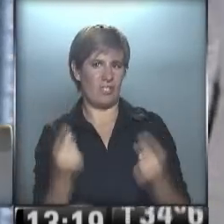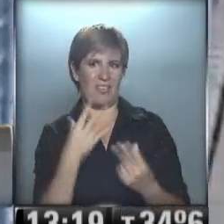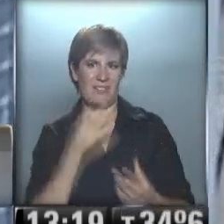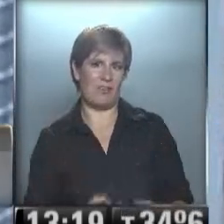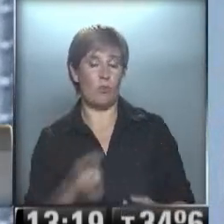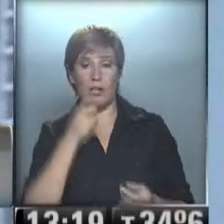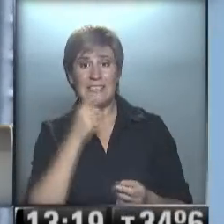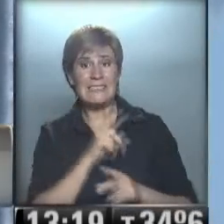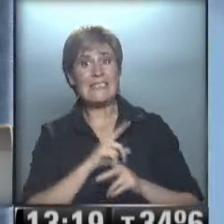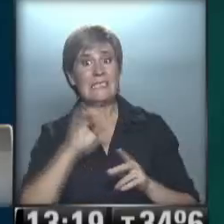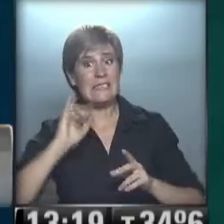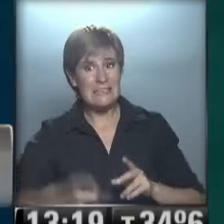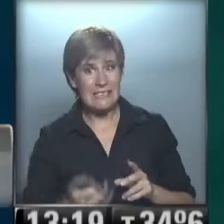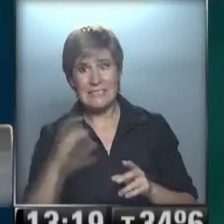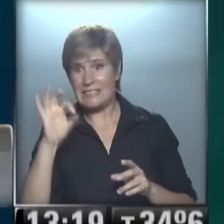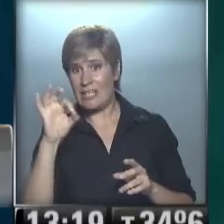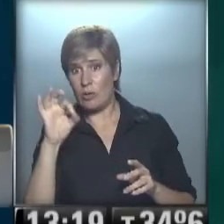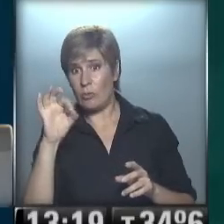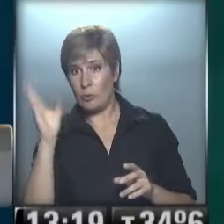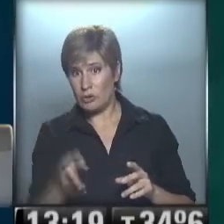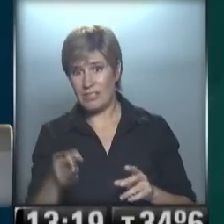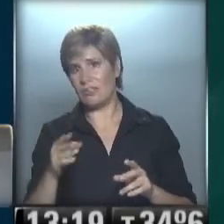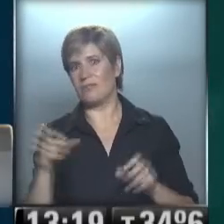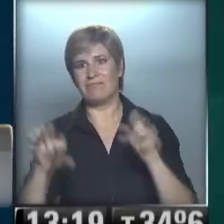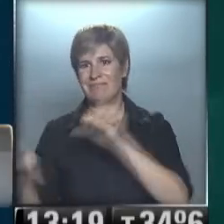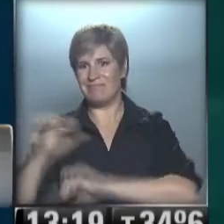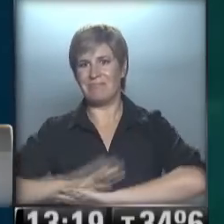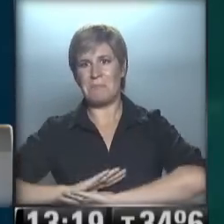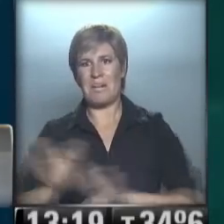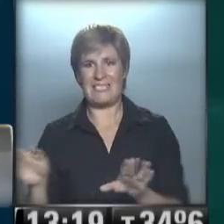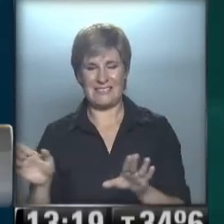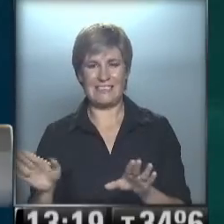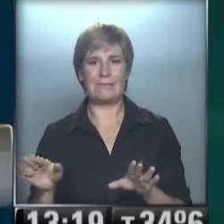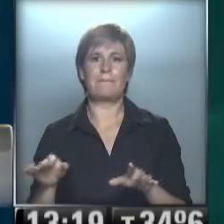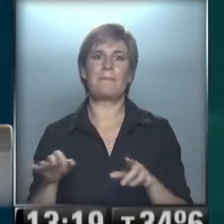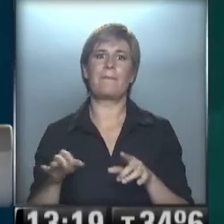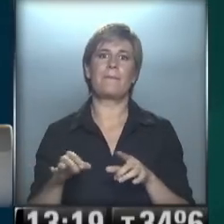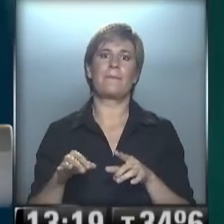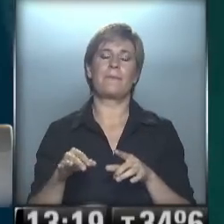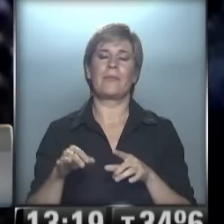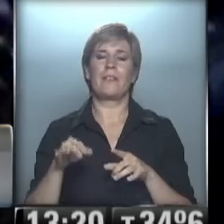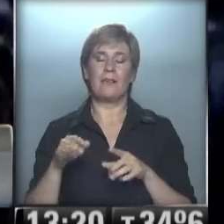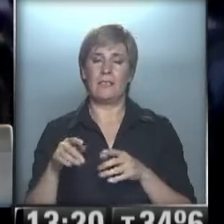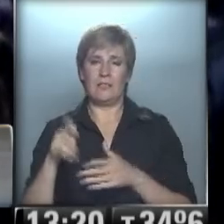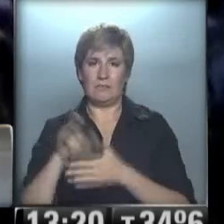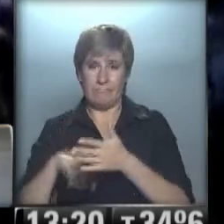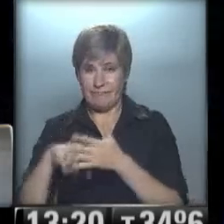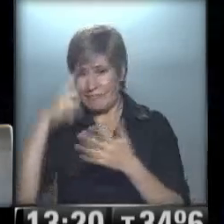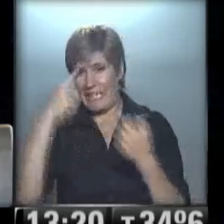equivaldría al fin de su programa nuclear. En el mismo sentido de torpedear lo acordado, se